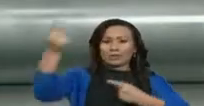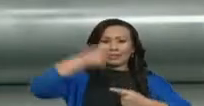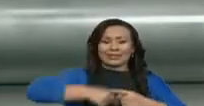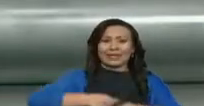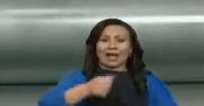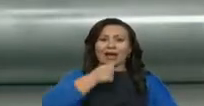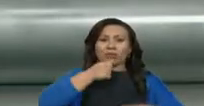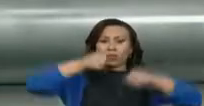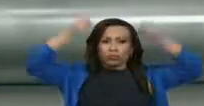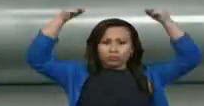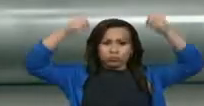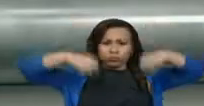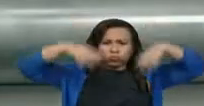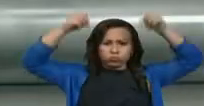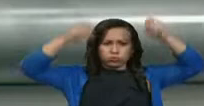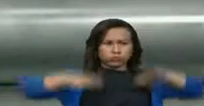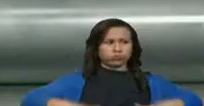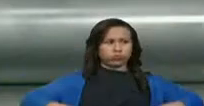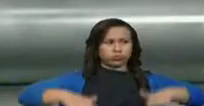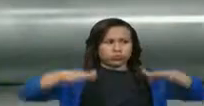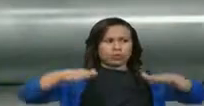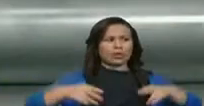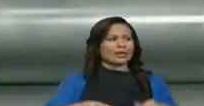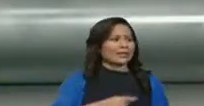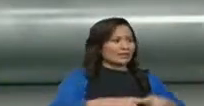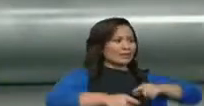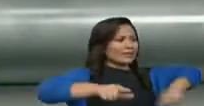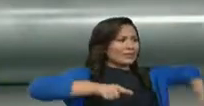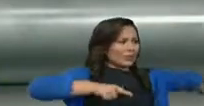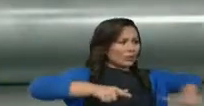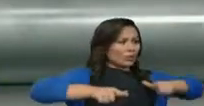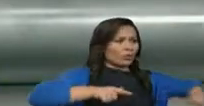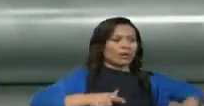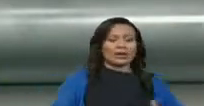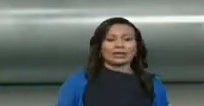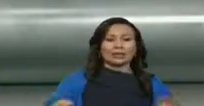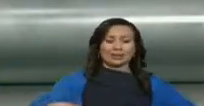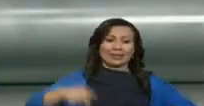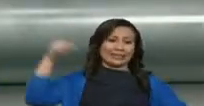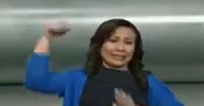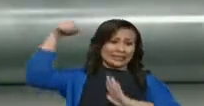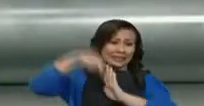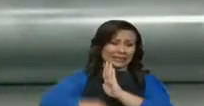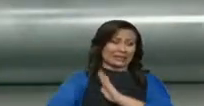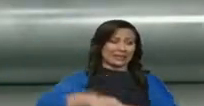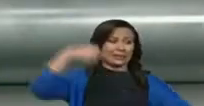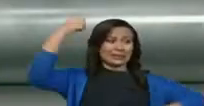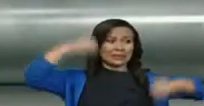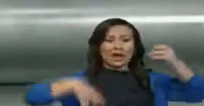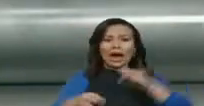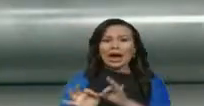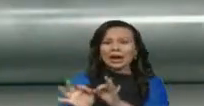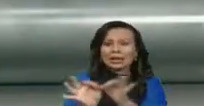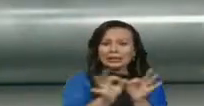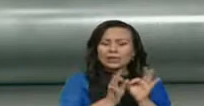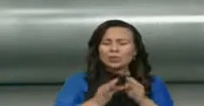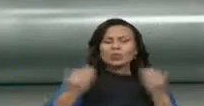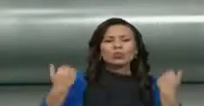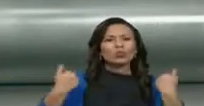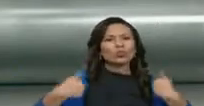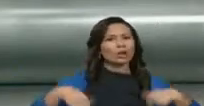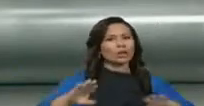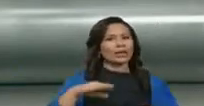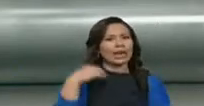El Niño. Esta medida es preventiva para que en los distintos lugares que podrían ser afectados por las lluvias se preparen bien ante cualquier